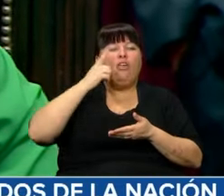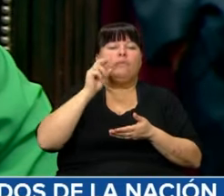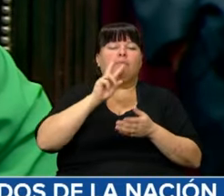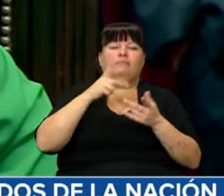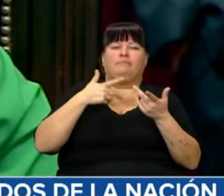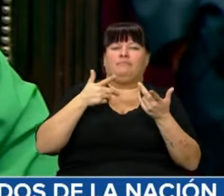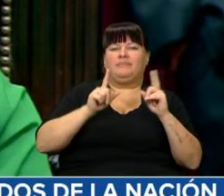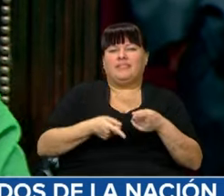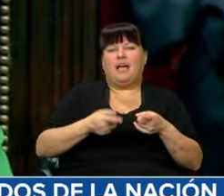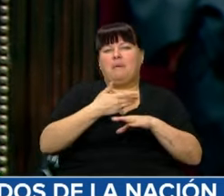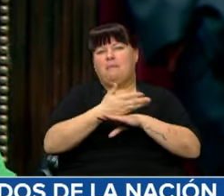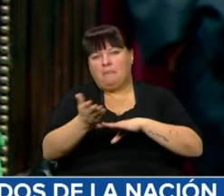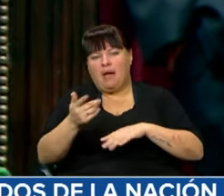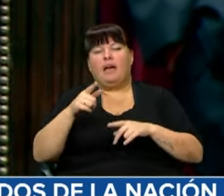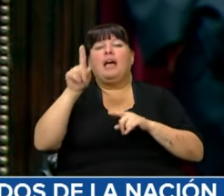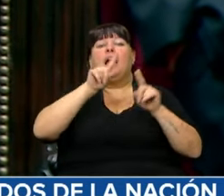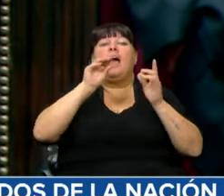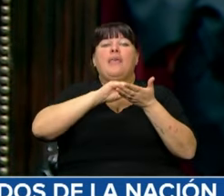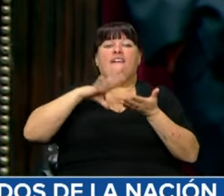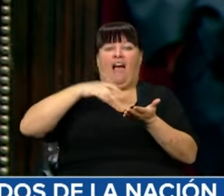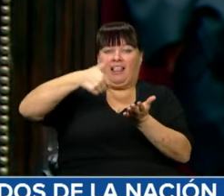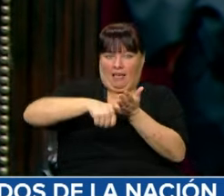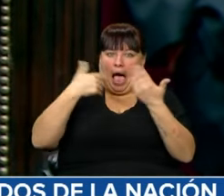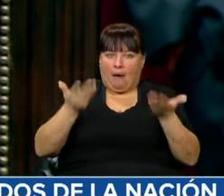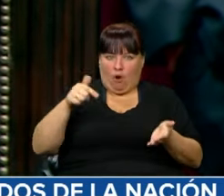arranqué con que no están logueados, que se logueen.